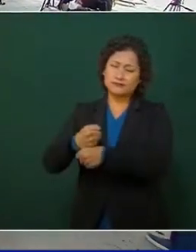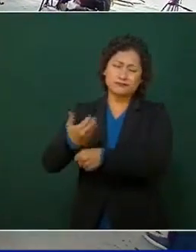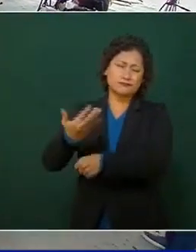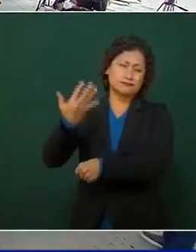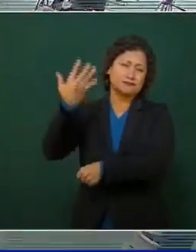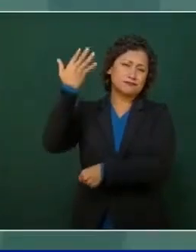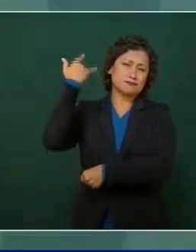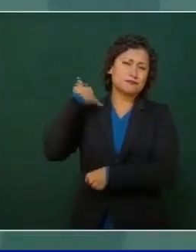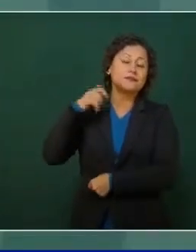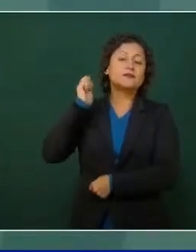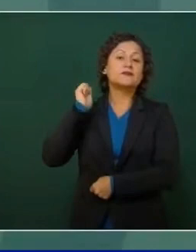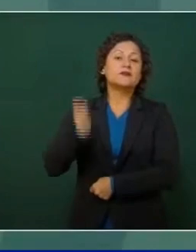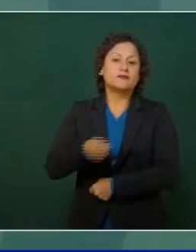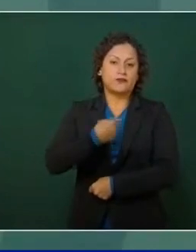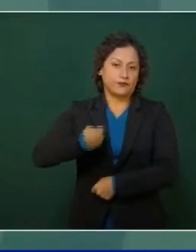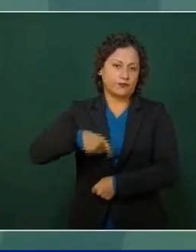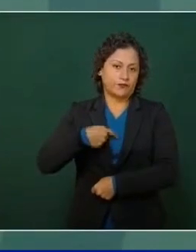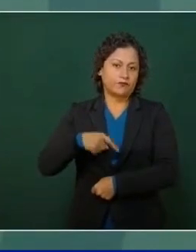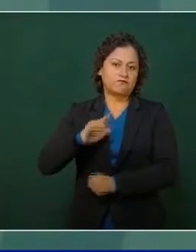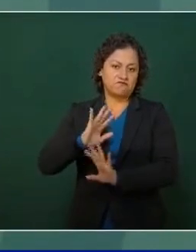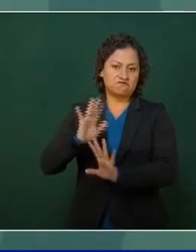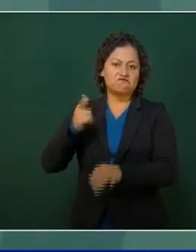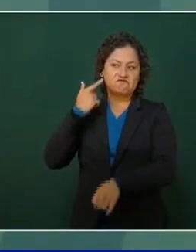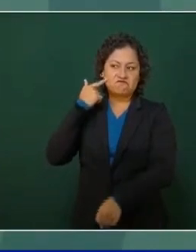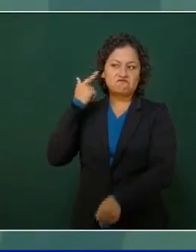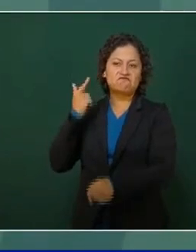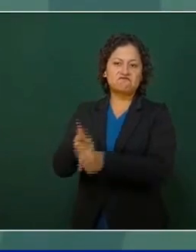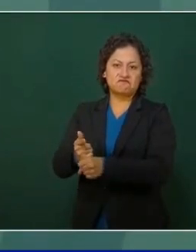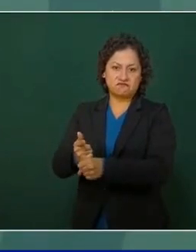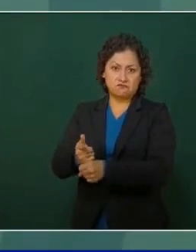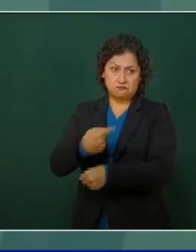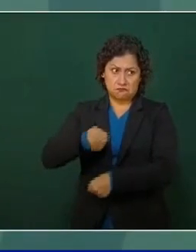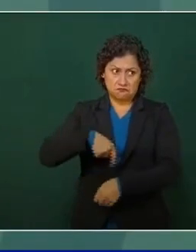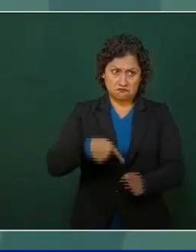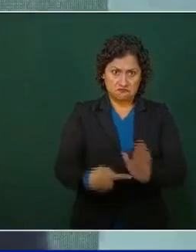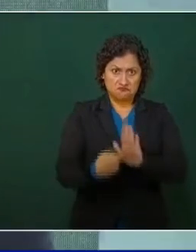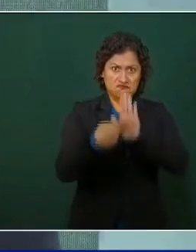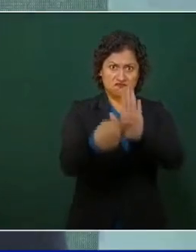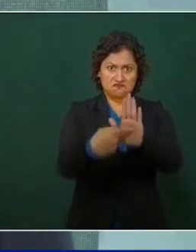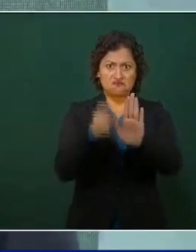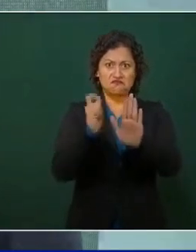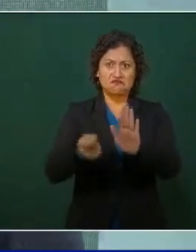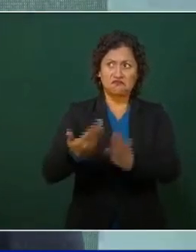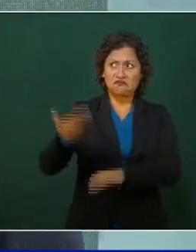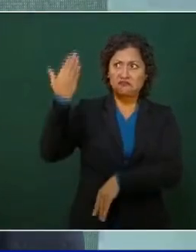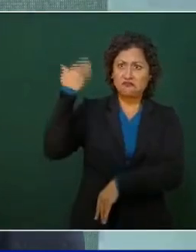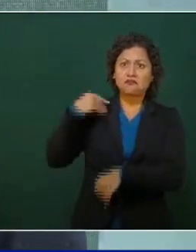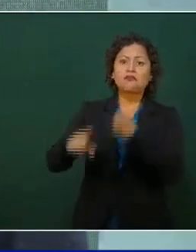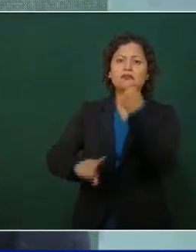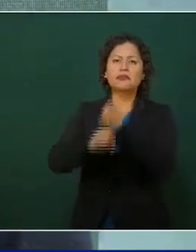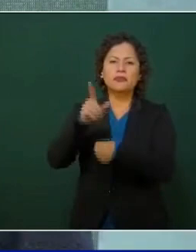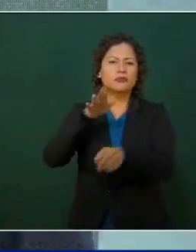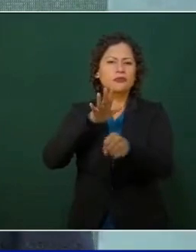hemos sostenido que el principal problema de México es la corrupción.